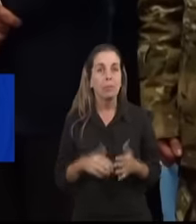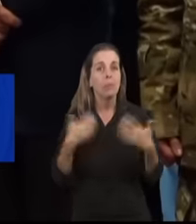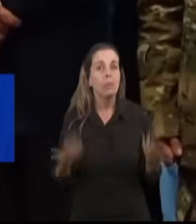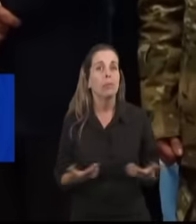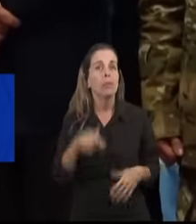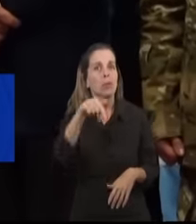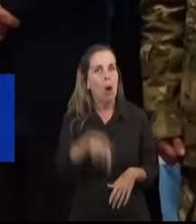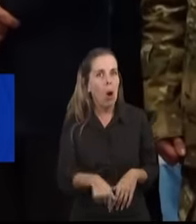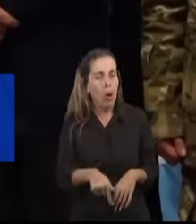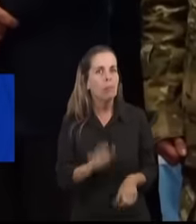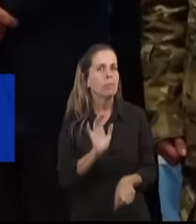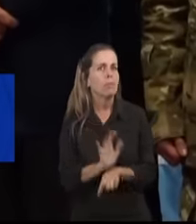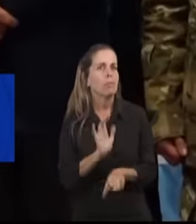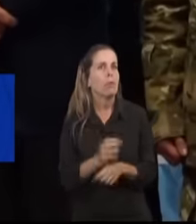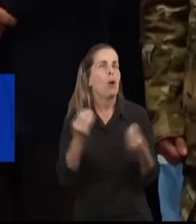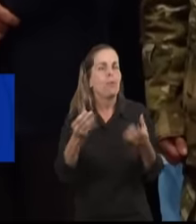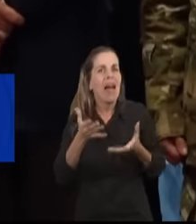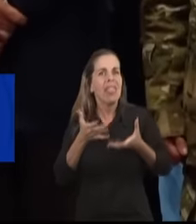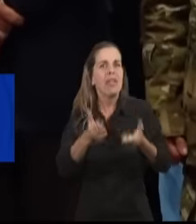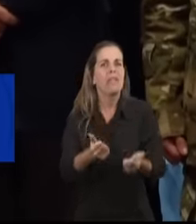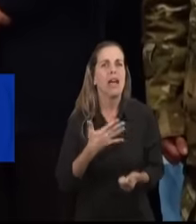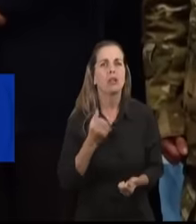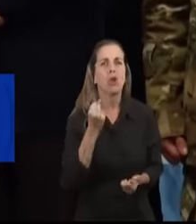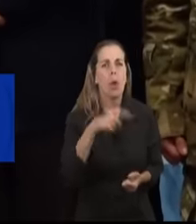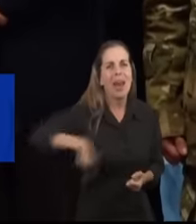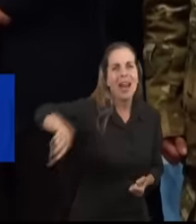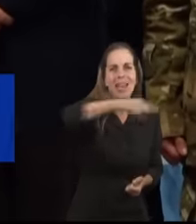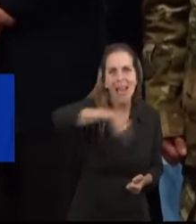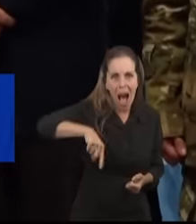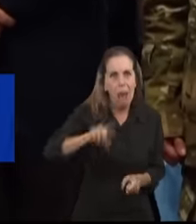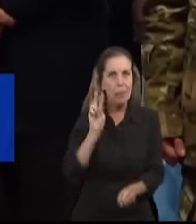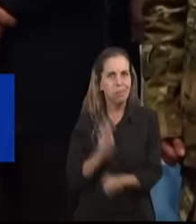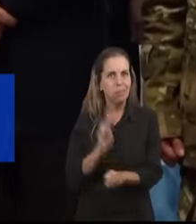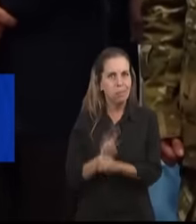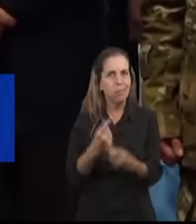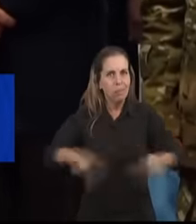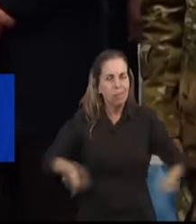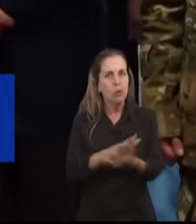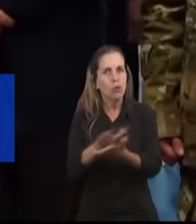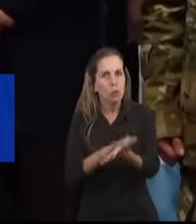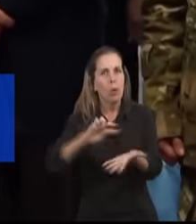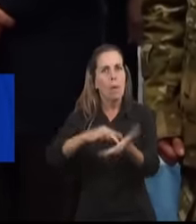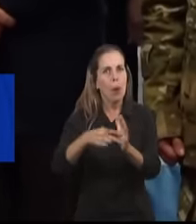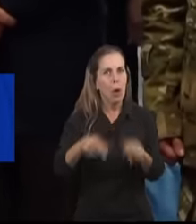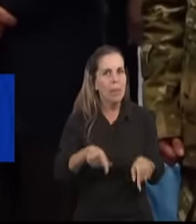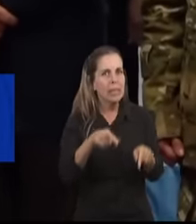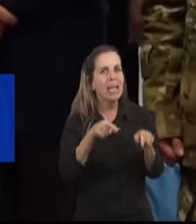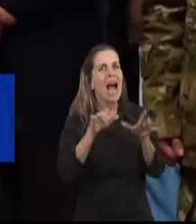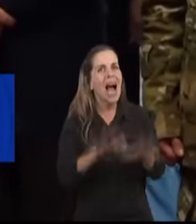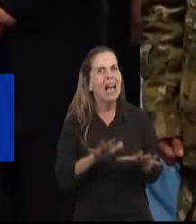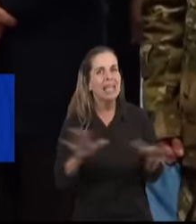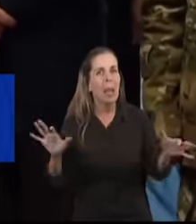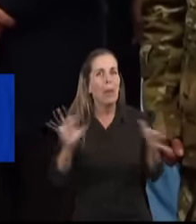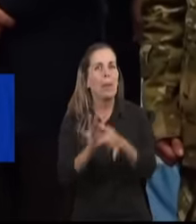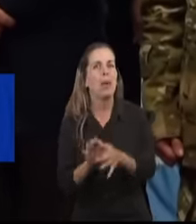hoy, el mejor recurso para defender nuestra soberanía y para abordar de forma exitosa estos problemas es precisamente reforzar nuestra alianza